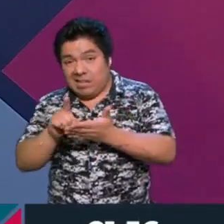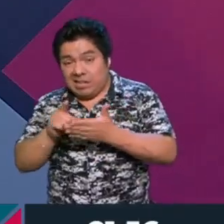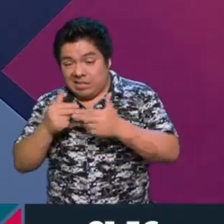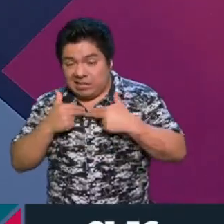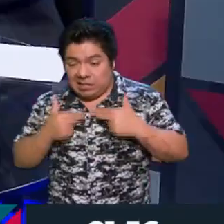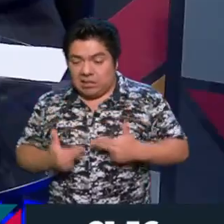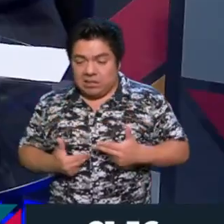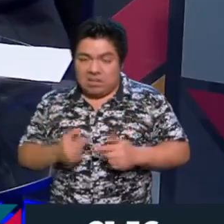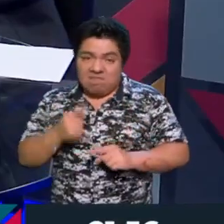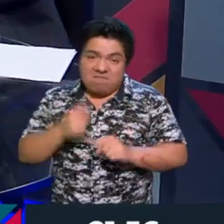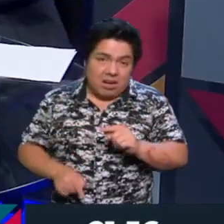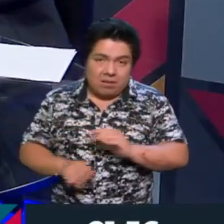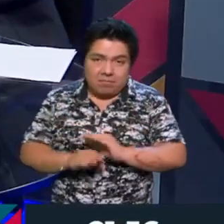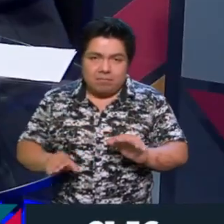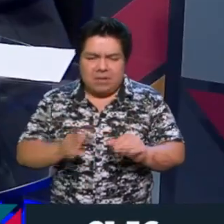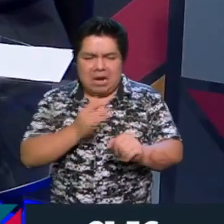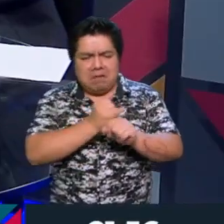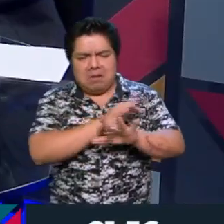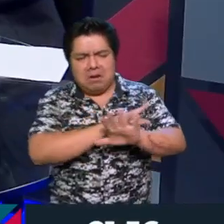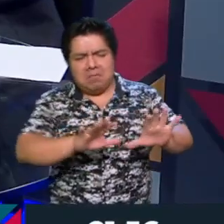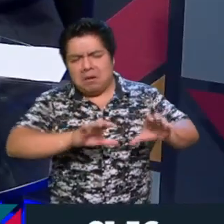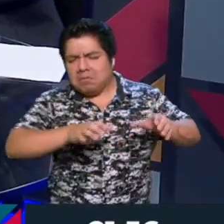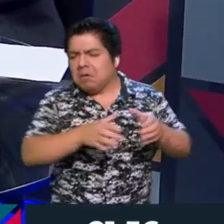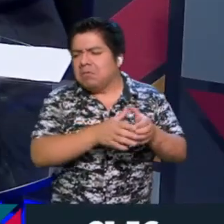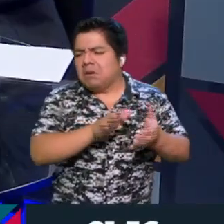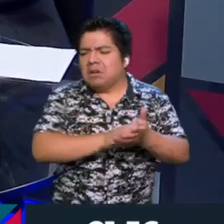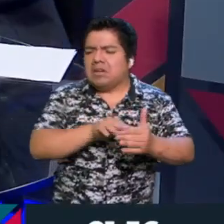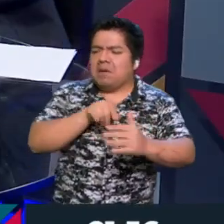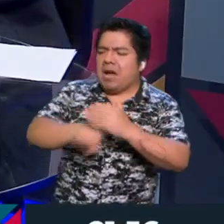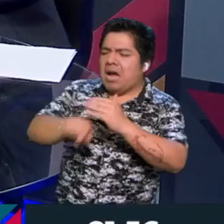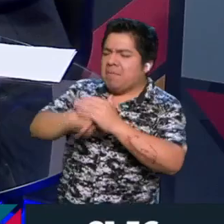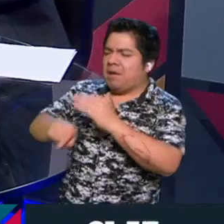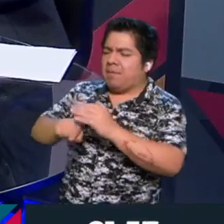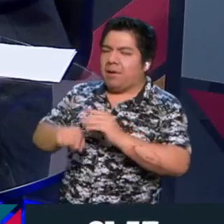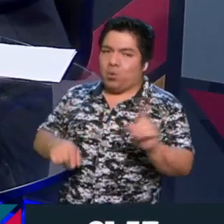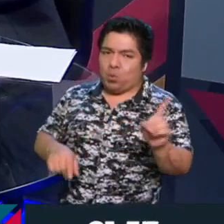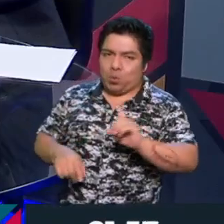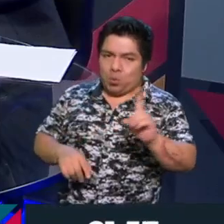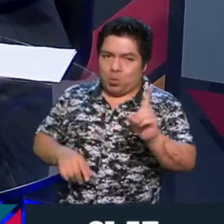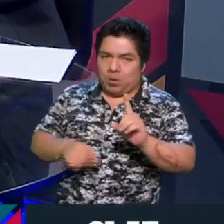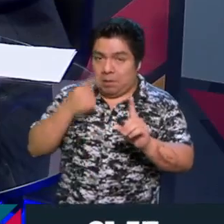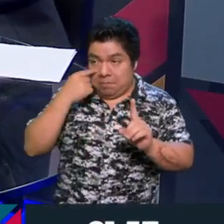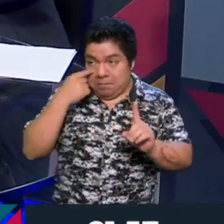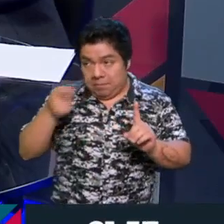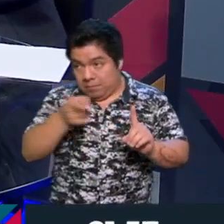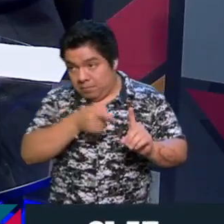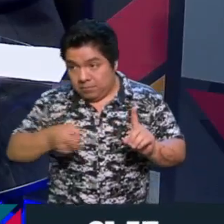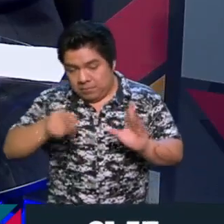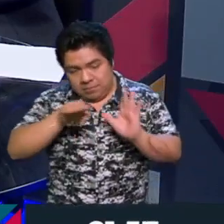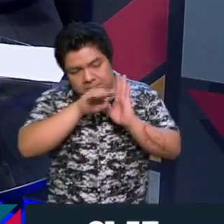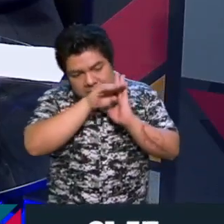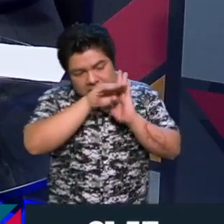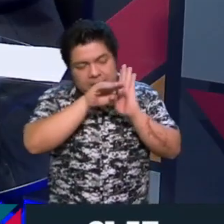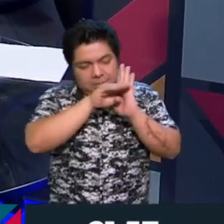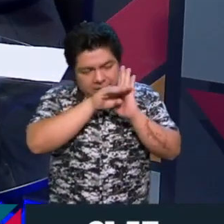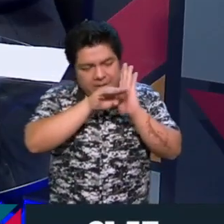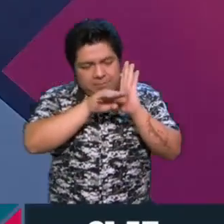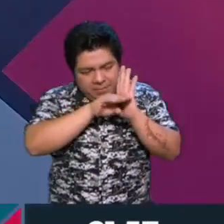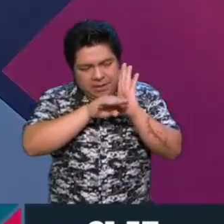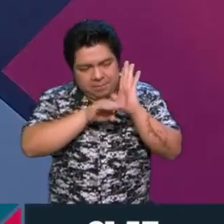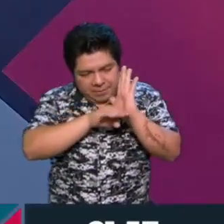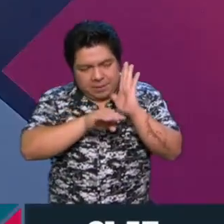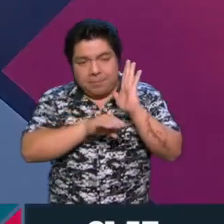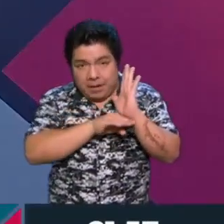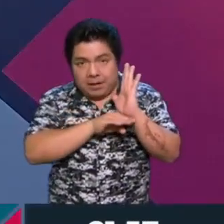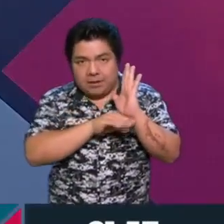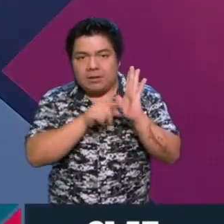un informe que se quede en el reclamo, es un informe en donde cada uno de los apartados